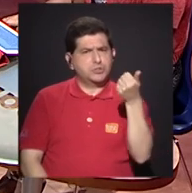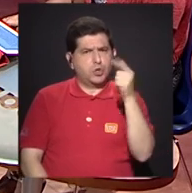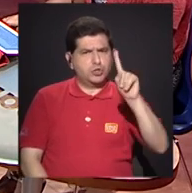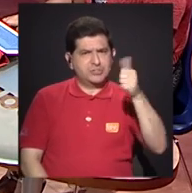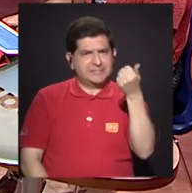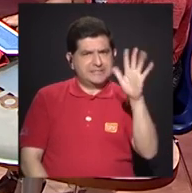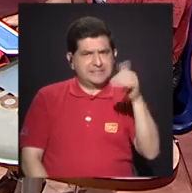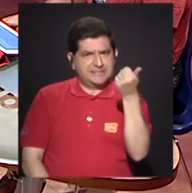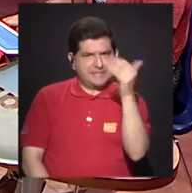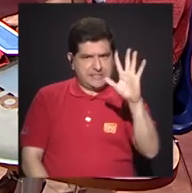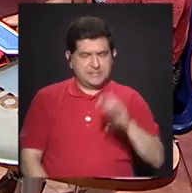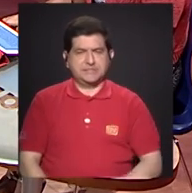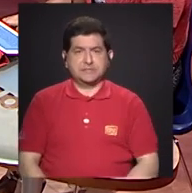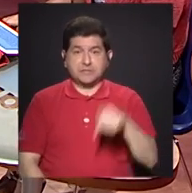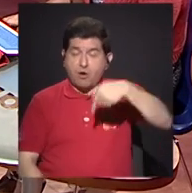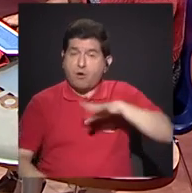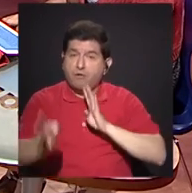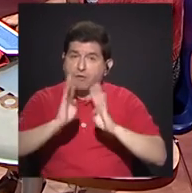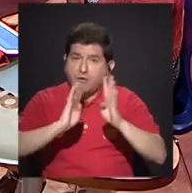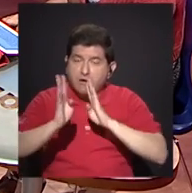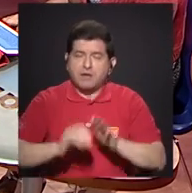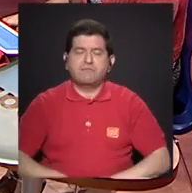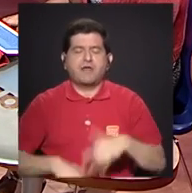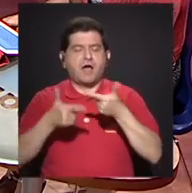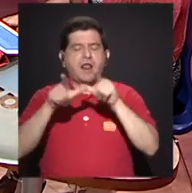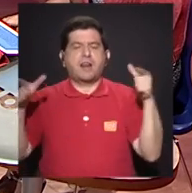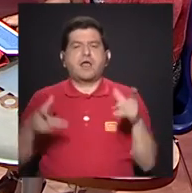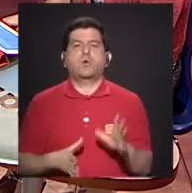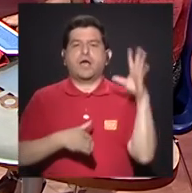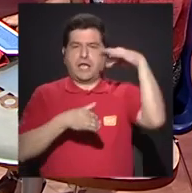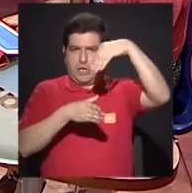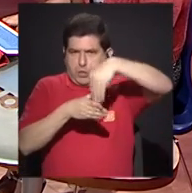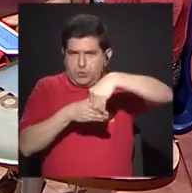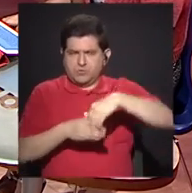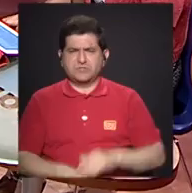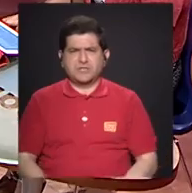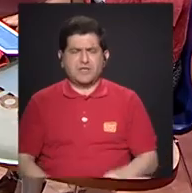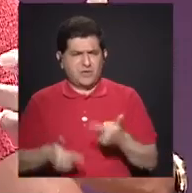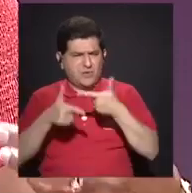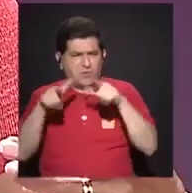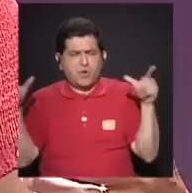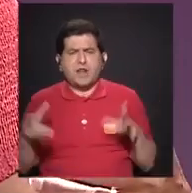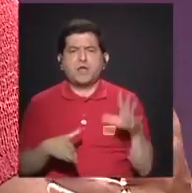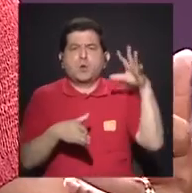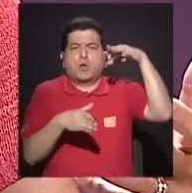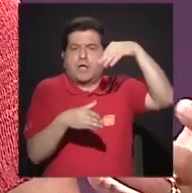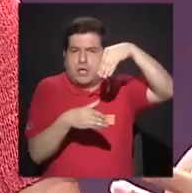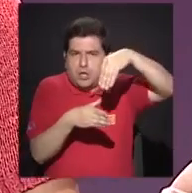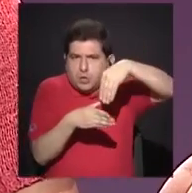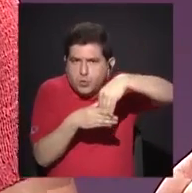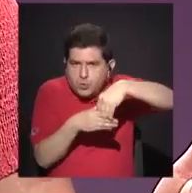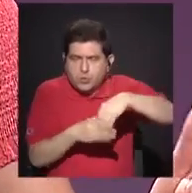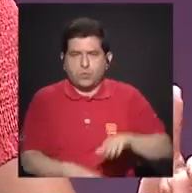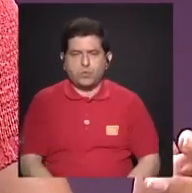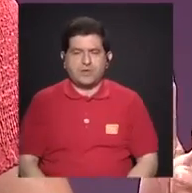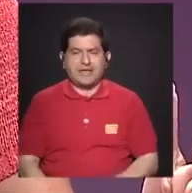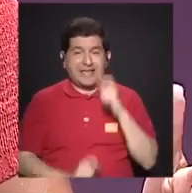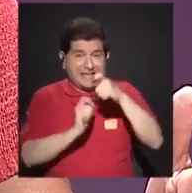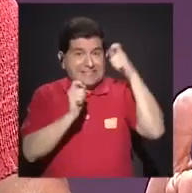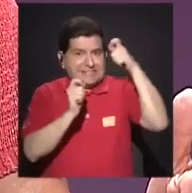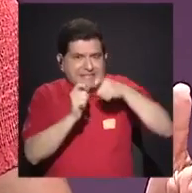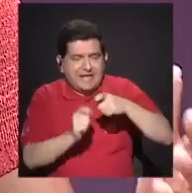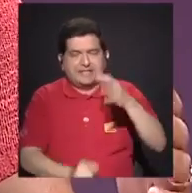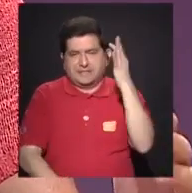2511 1515. Hoy vamos a hablar sobre el lenguaje inclusivo. ¿Qué es ese lenguaje que incluye de forma específica